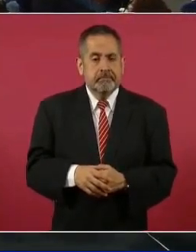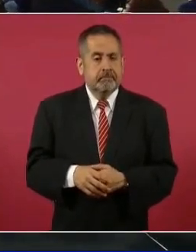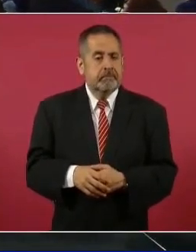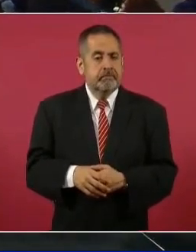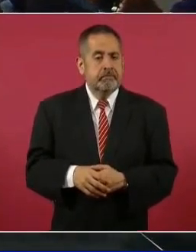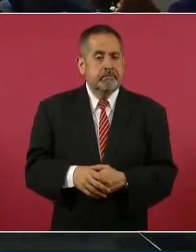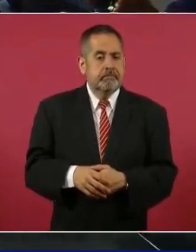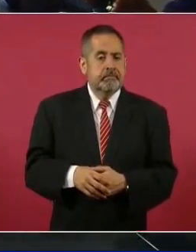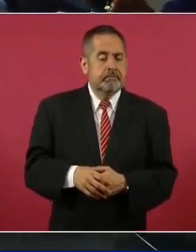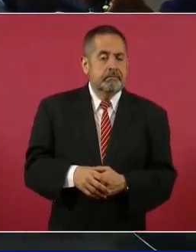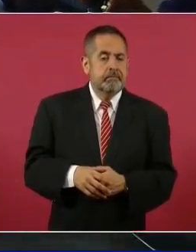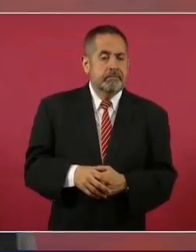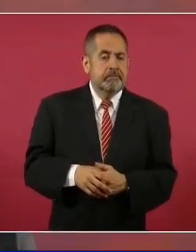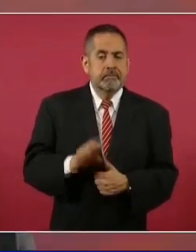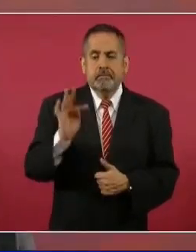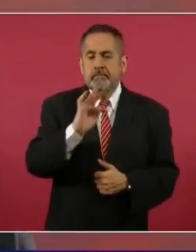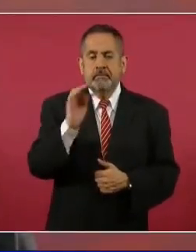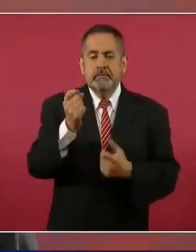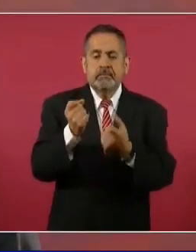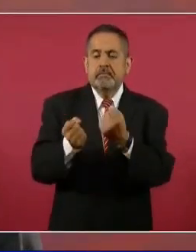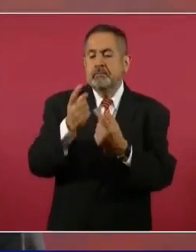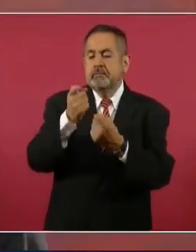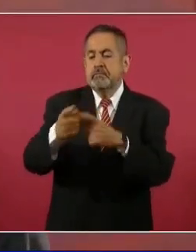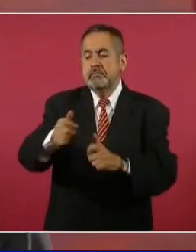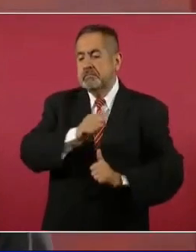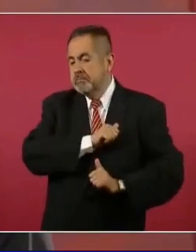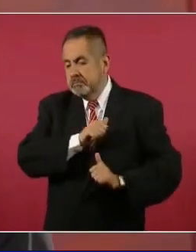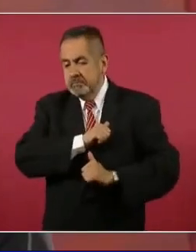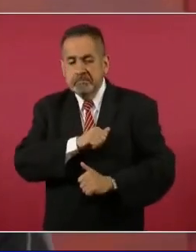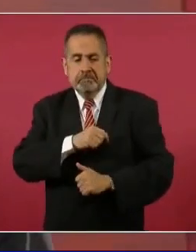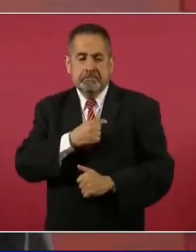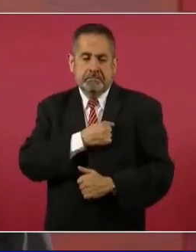unos soldados oficiales